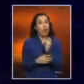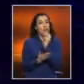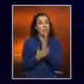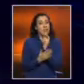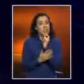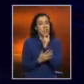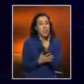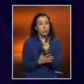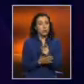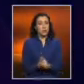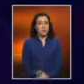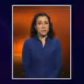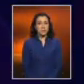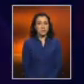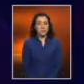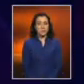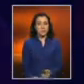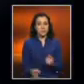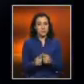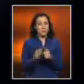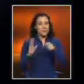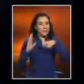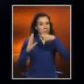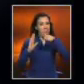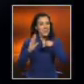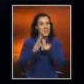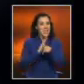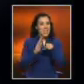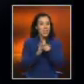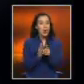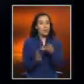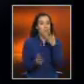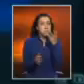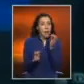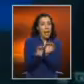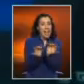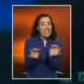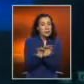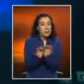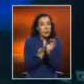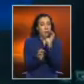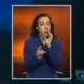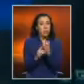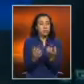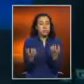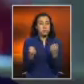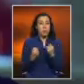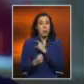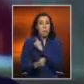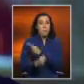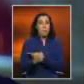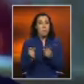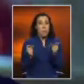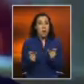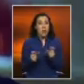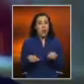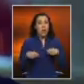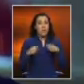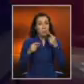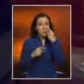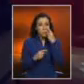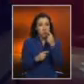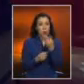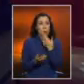denuncie. A través de videos y charlas explicativas, se busca empoderar a los jóvenes para que sepan